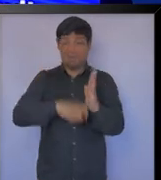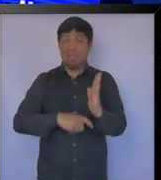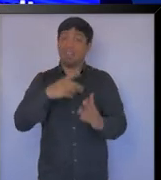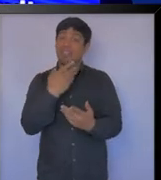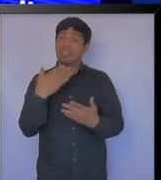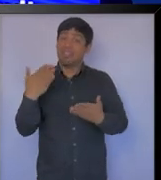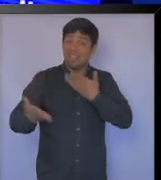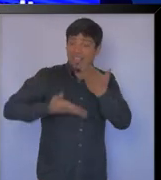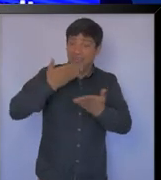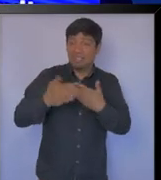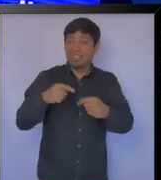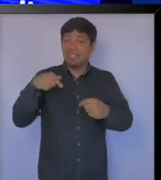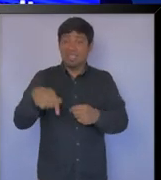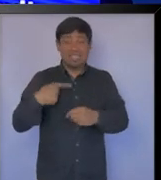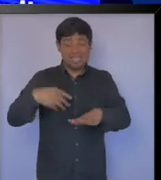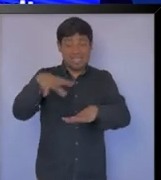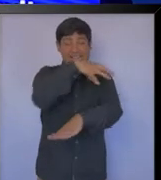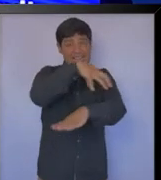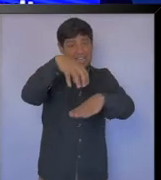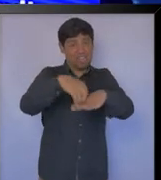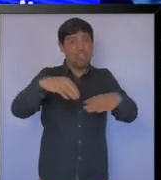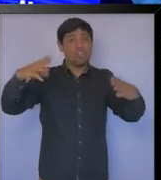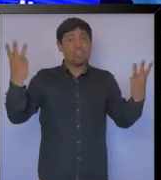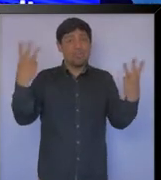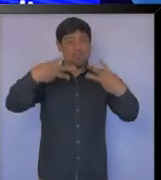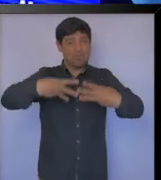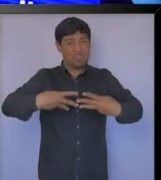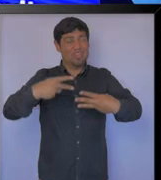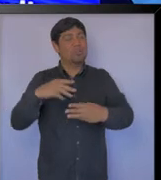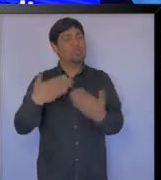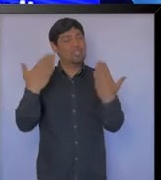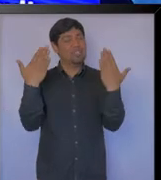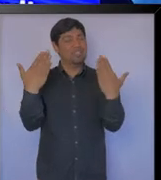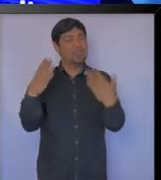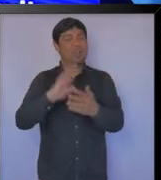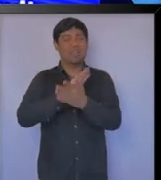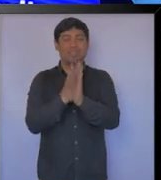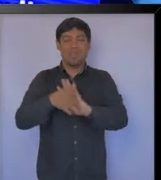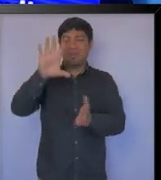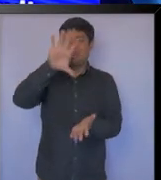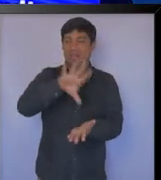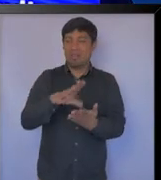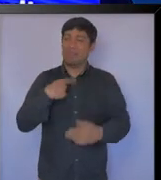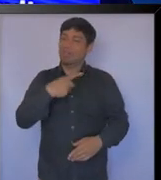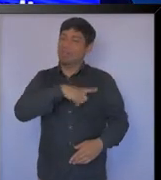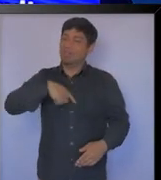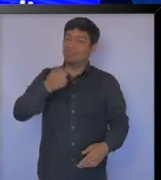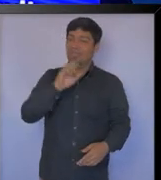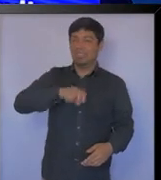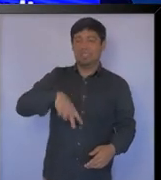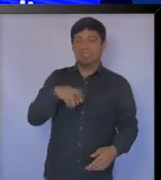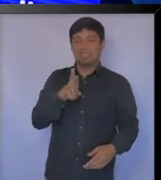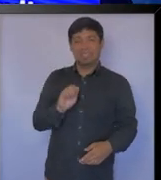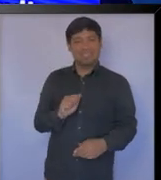todos. Desde Punta Arenas un beso grande a todo el país y a todos afuera también. Mi nombre es Sandra Valderas y soy